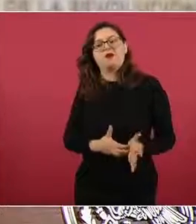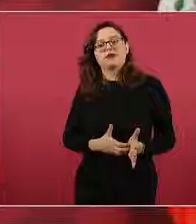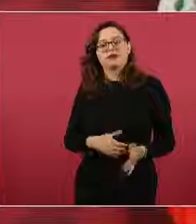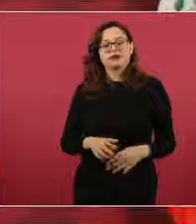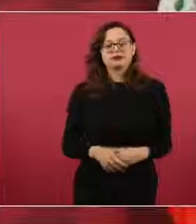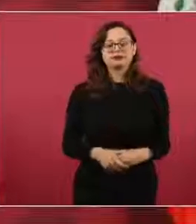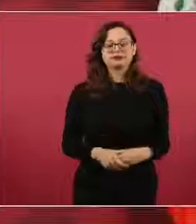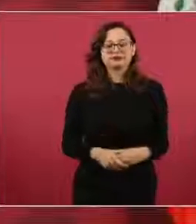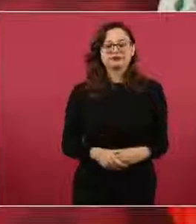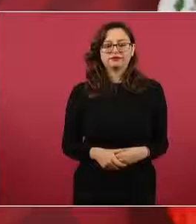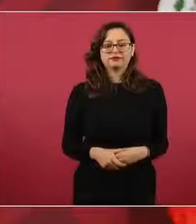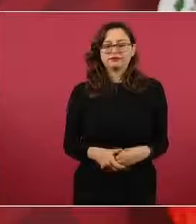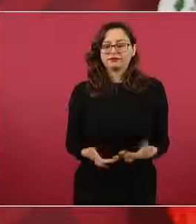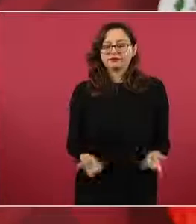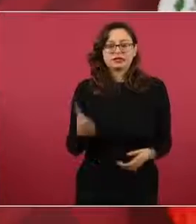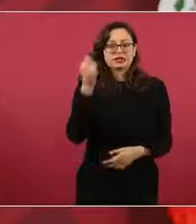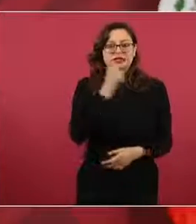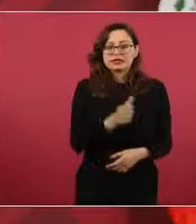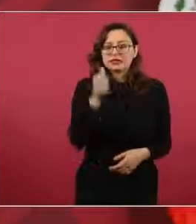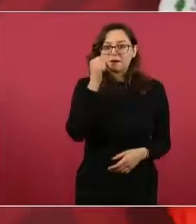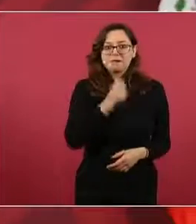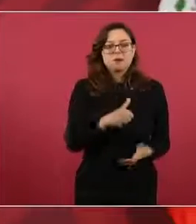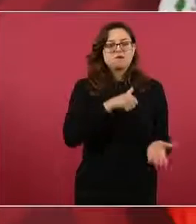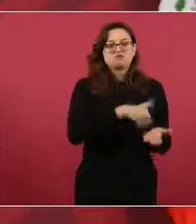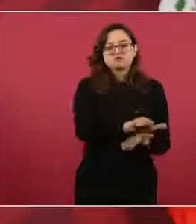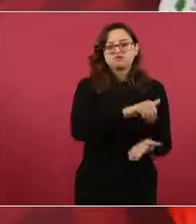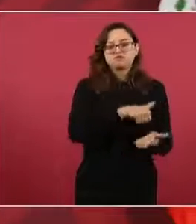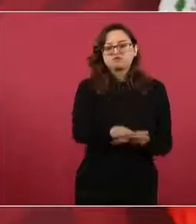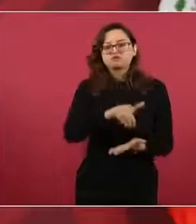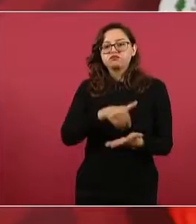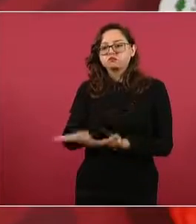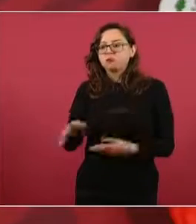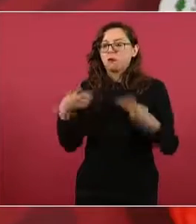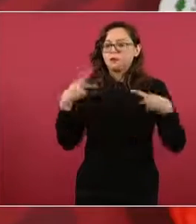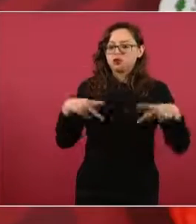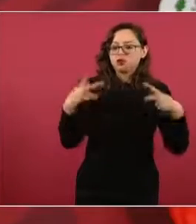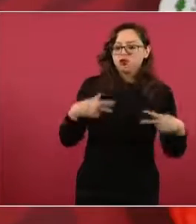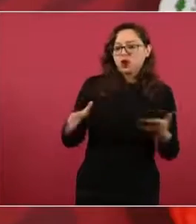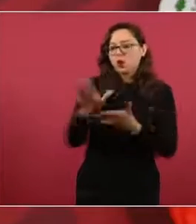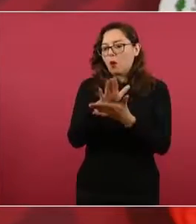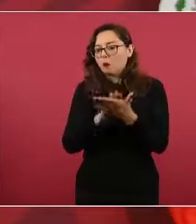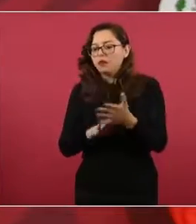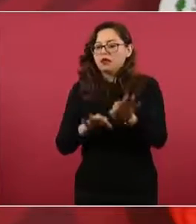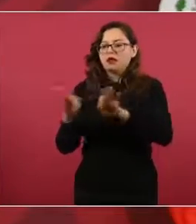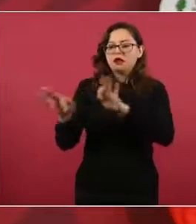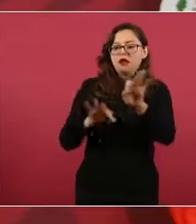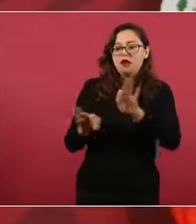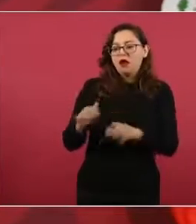y en recortar salarios a los de abajo.